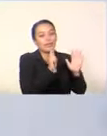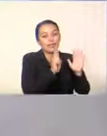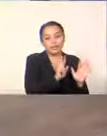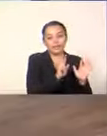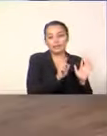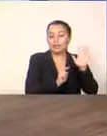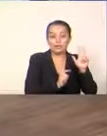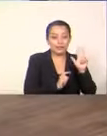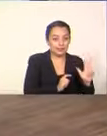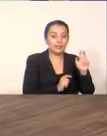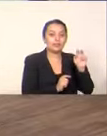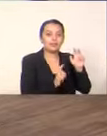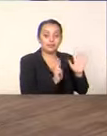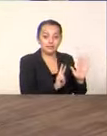minuendo es